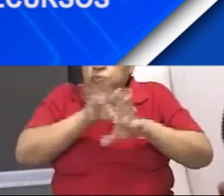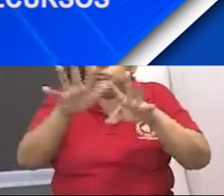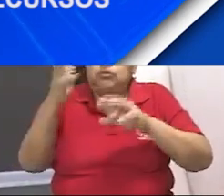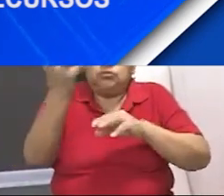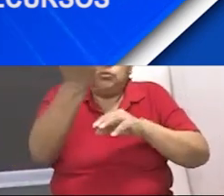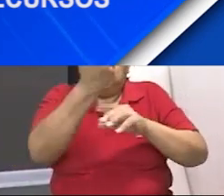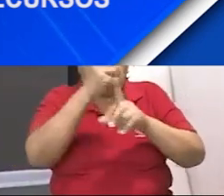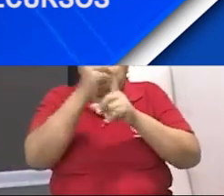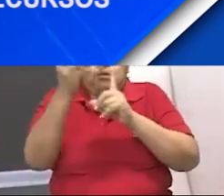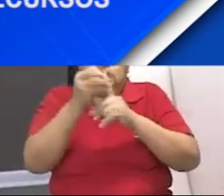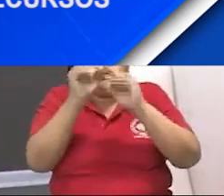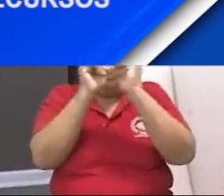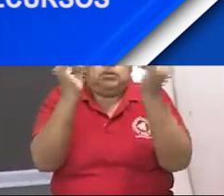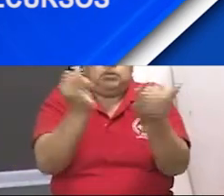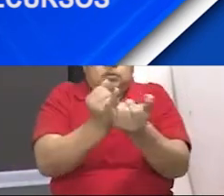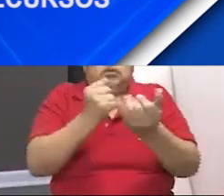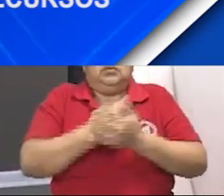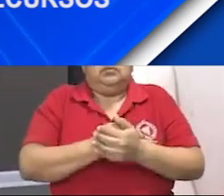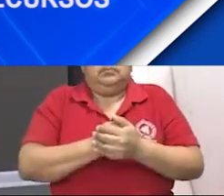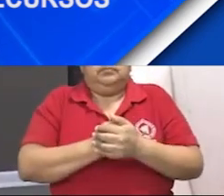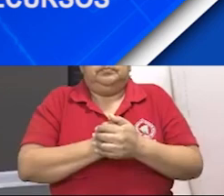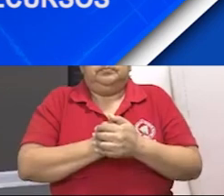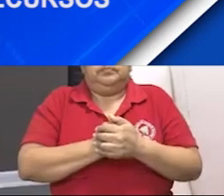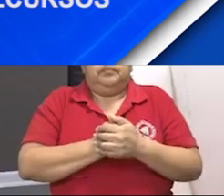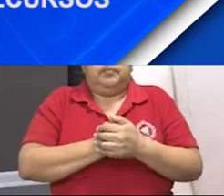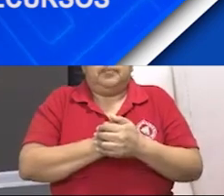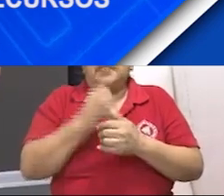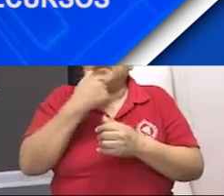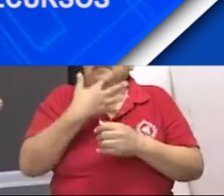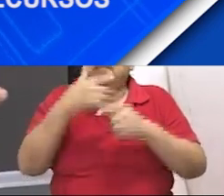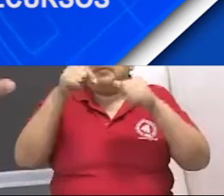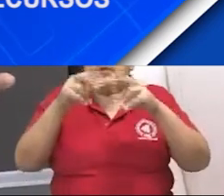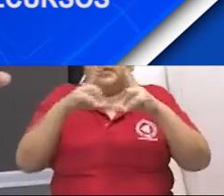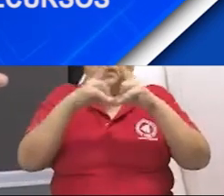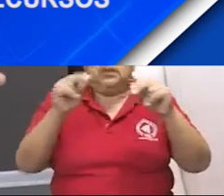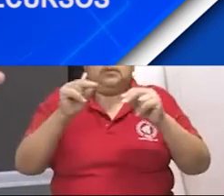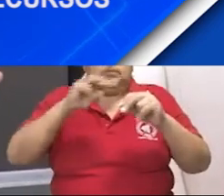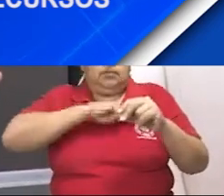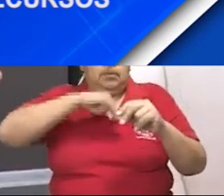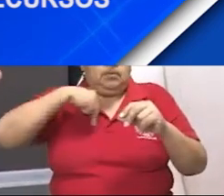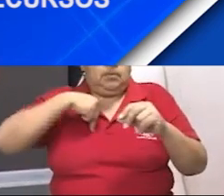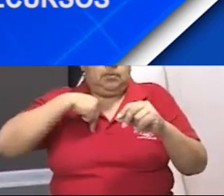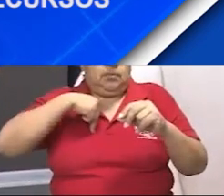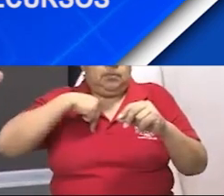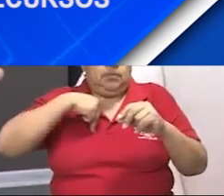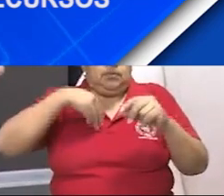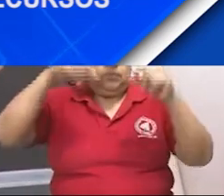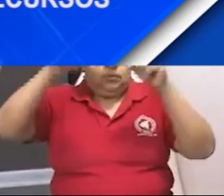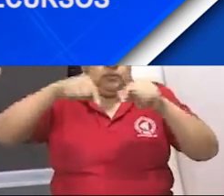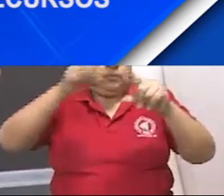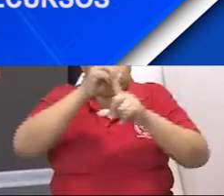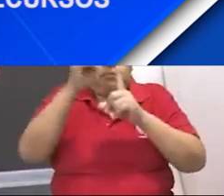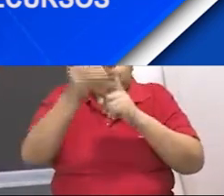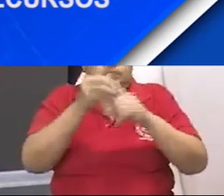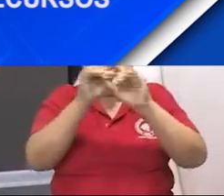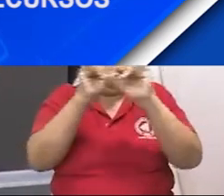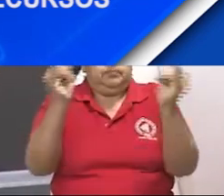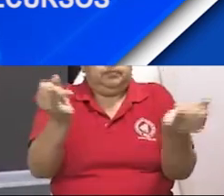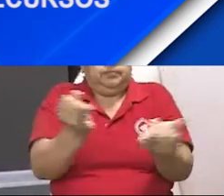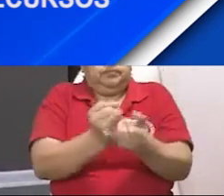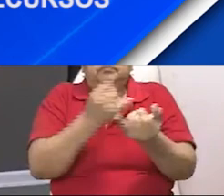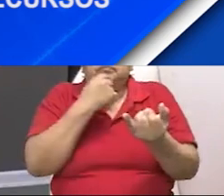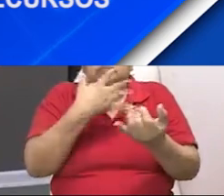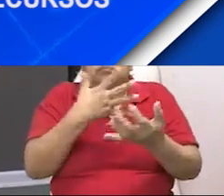los organismos internacionales. ¿Por qué Nicaragua es miembro de estos organismos